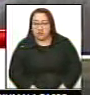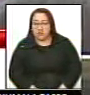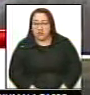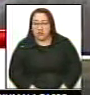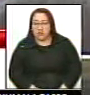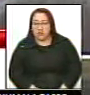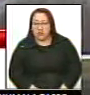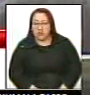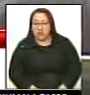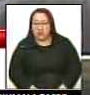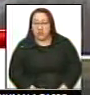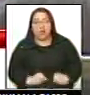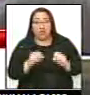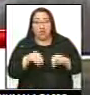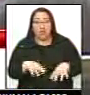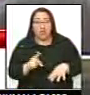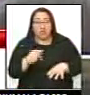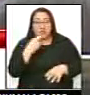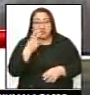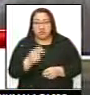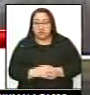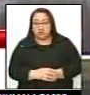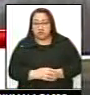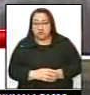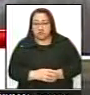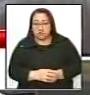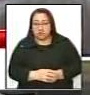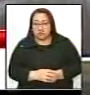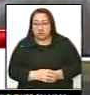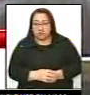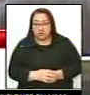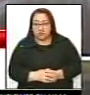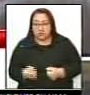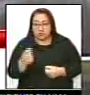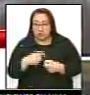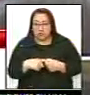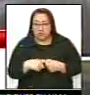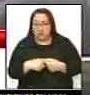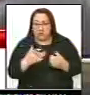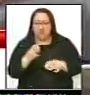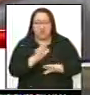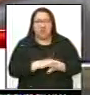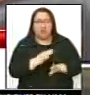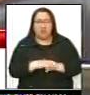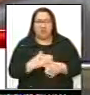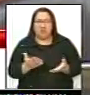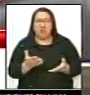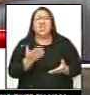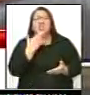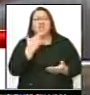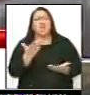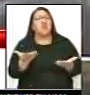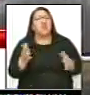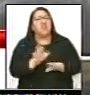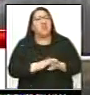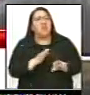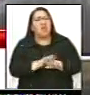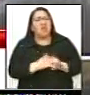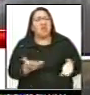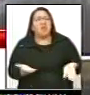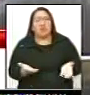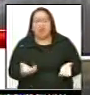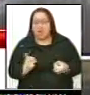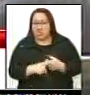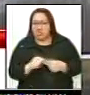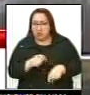renunciaron porque venían siendo partícipes de acciones de blindaje. Sería bueno que digan cuáles acciones de blindaje. Hasta